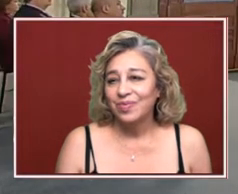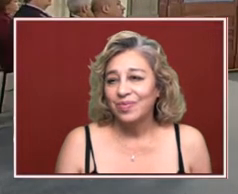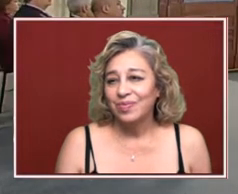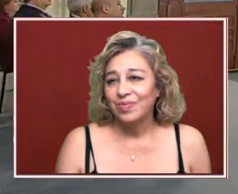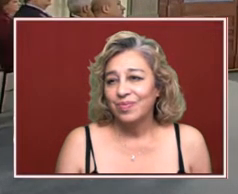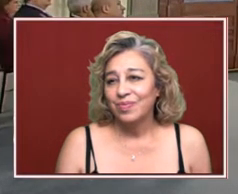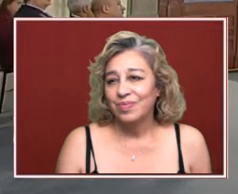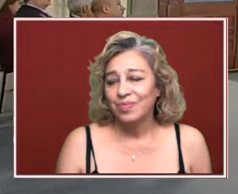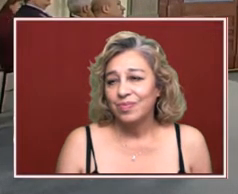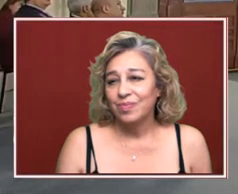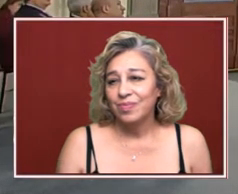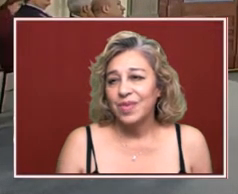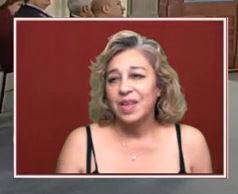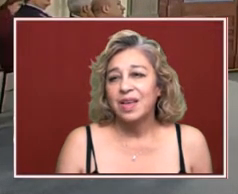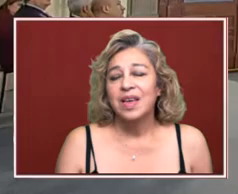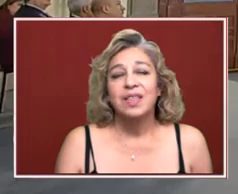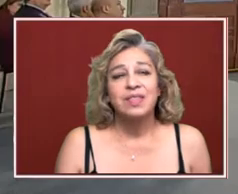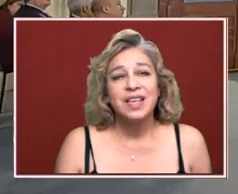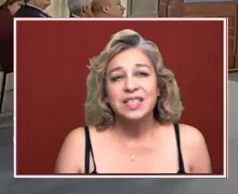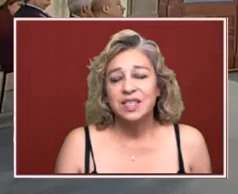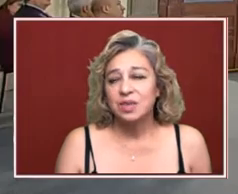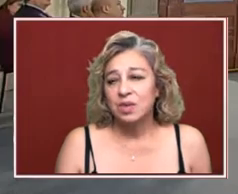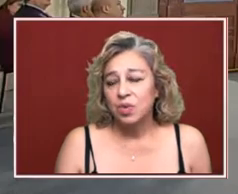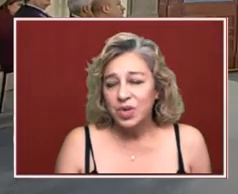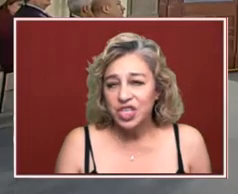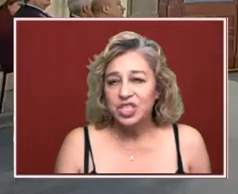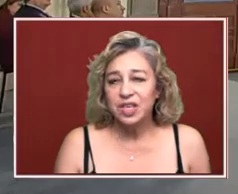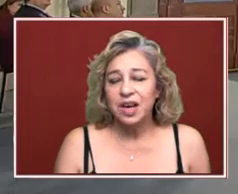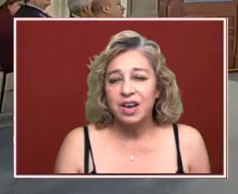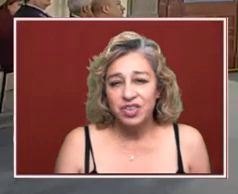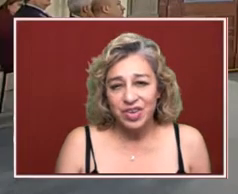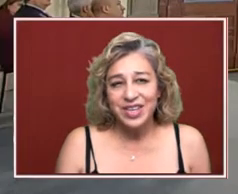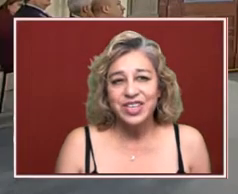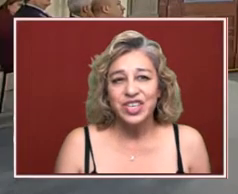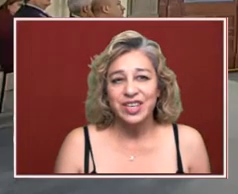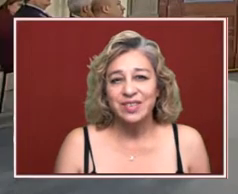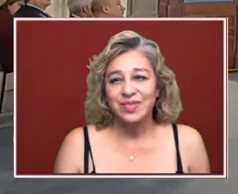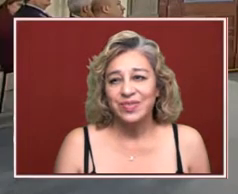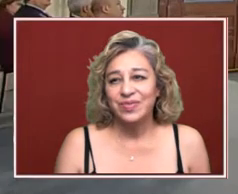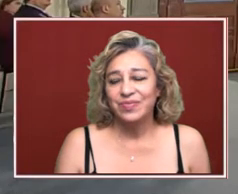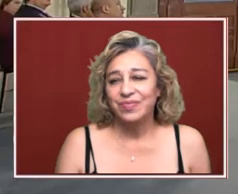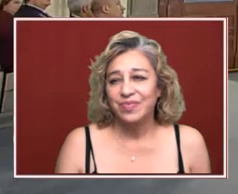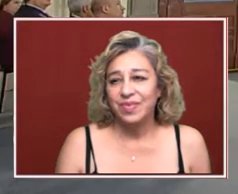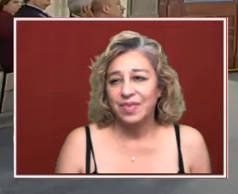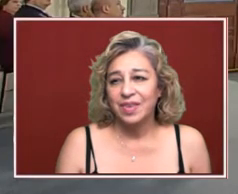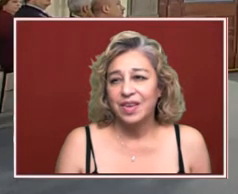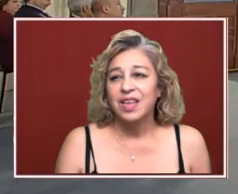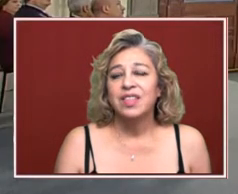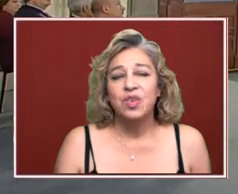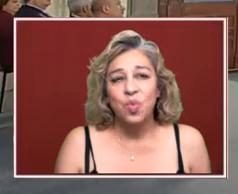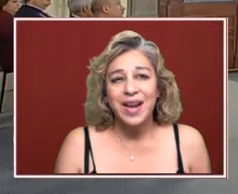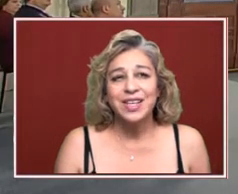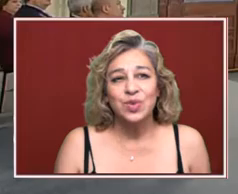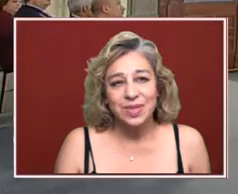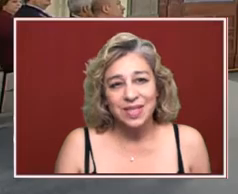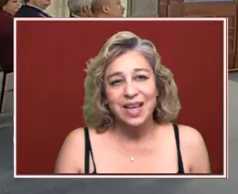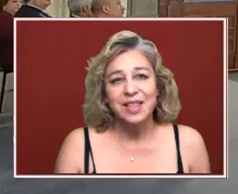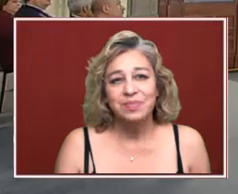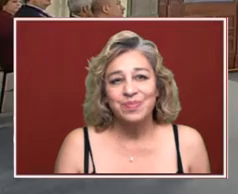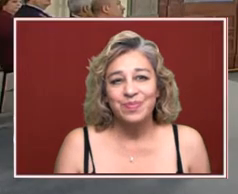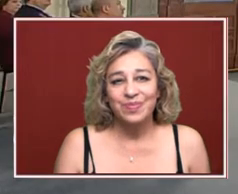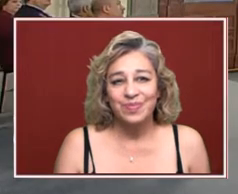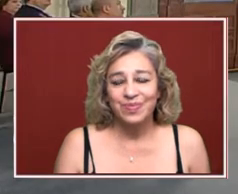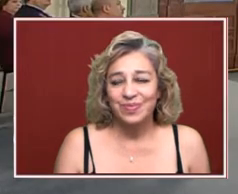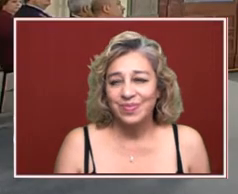esto que es una tradición, el de this, which is a tradition, derecho de asilo, the right to